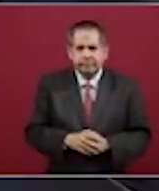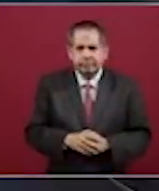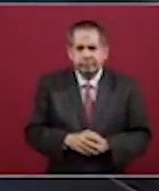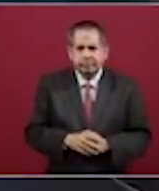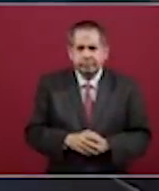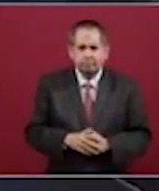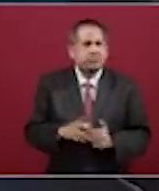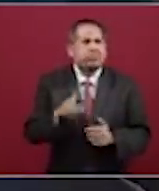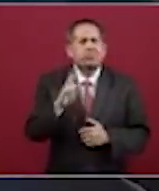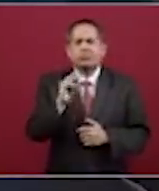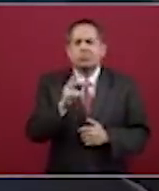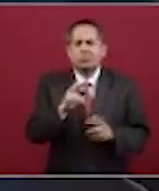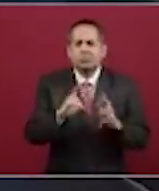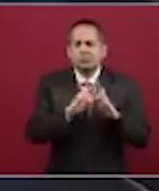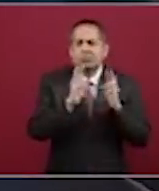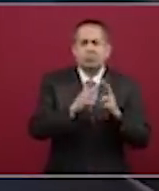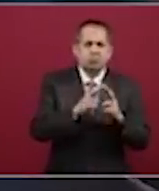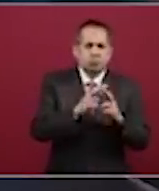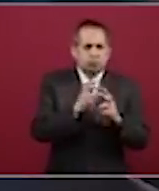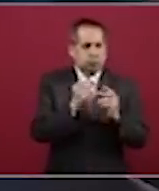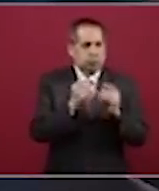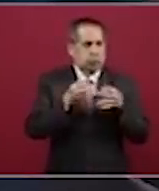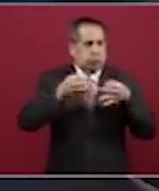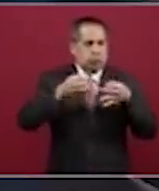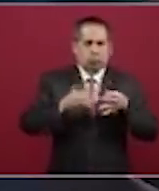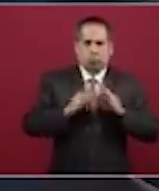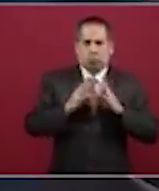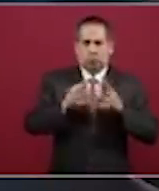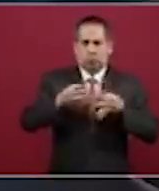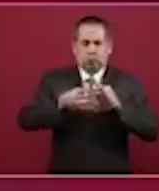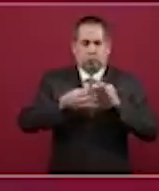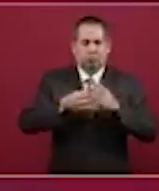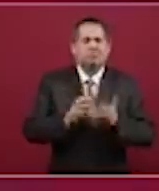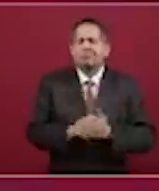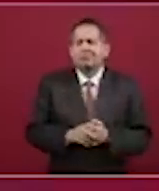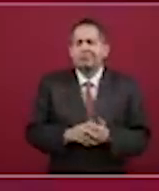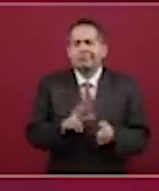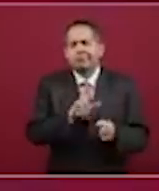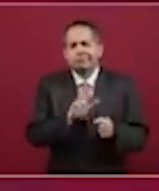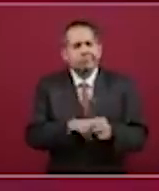no fue una reunión rígida,